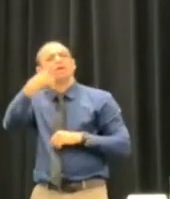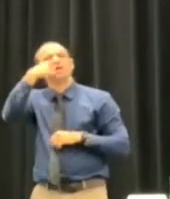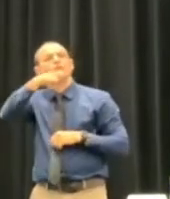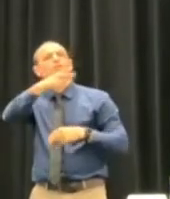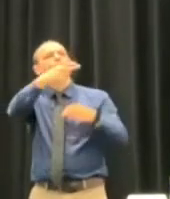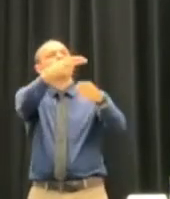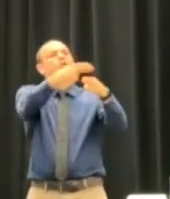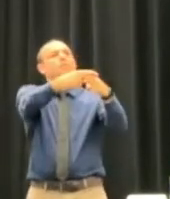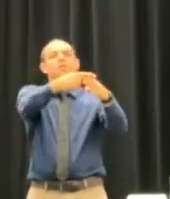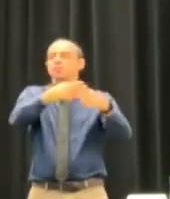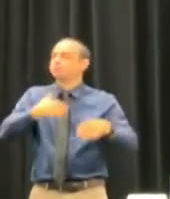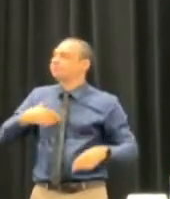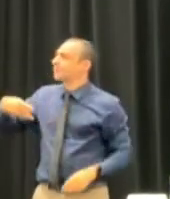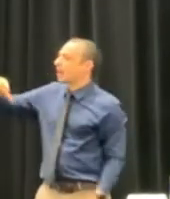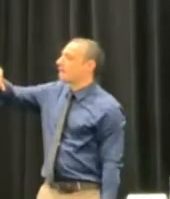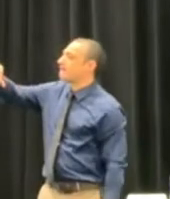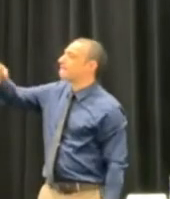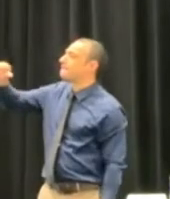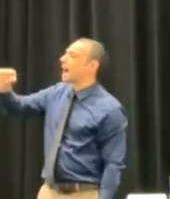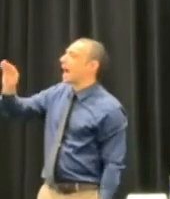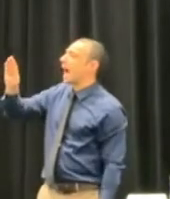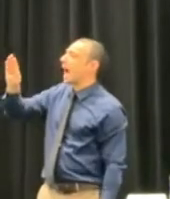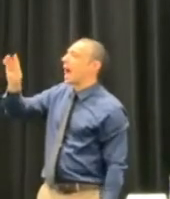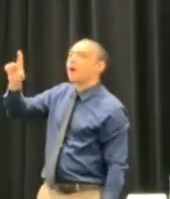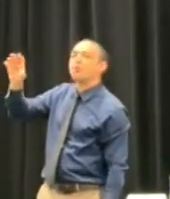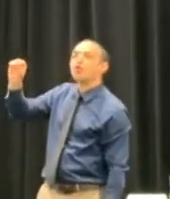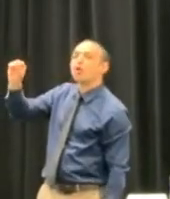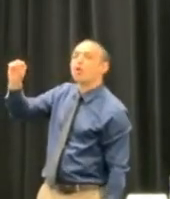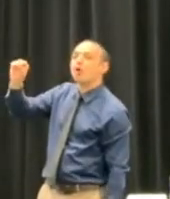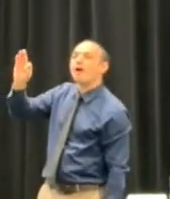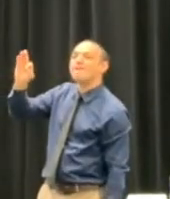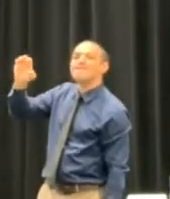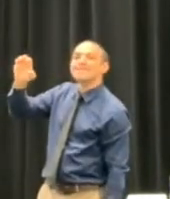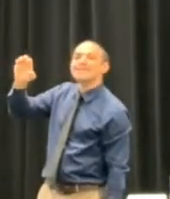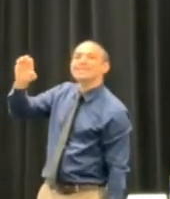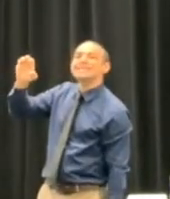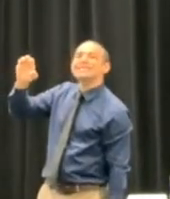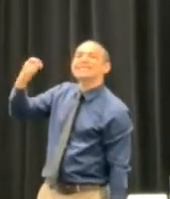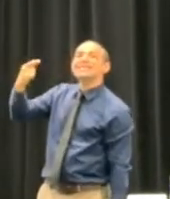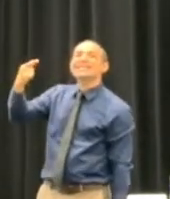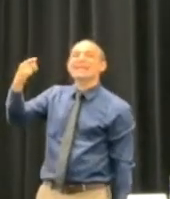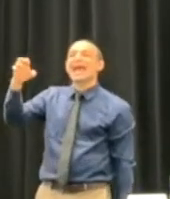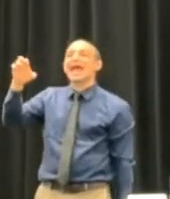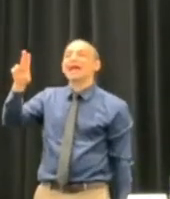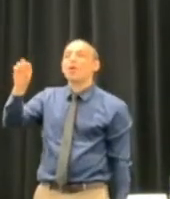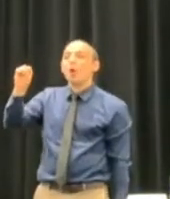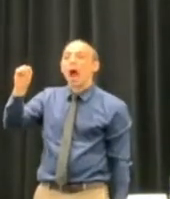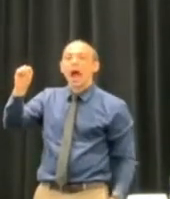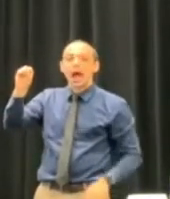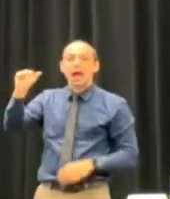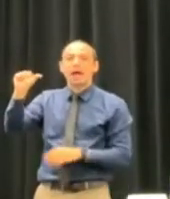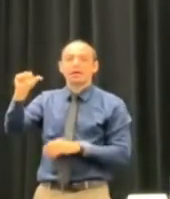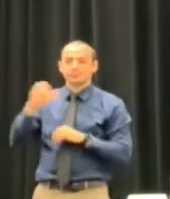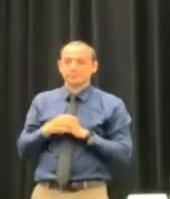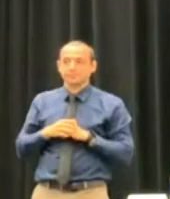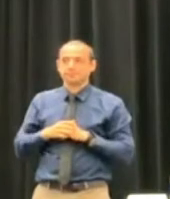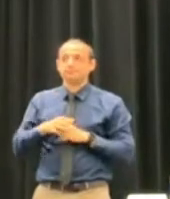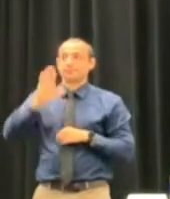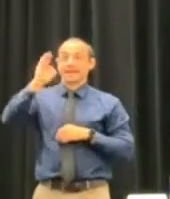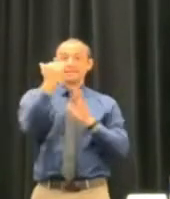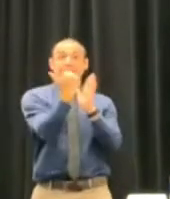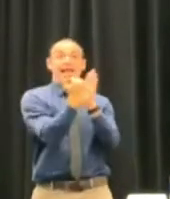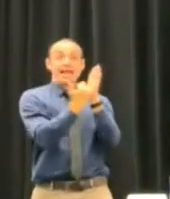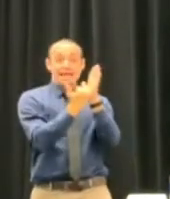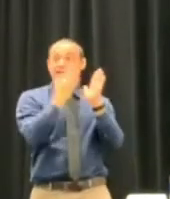pablo figueroa el la lista está publicada esta tarde se publica pronto en la